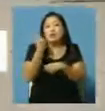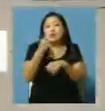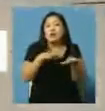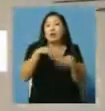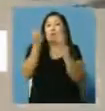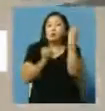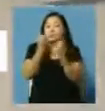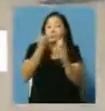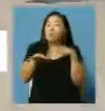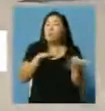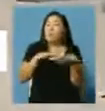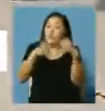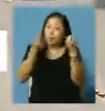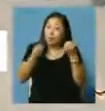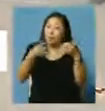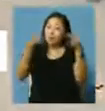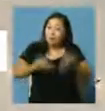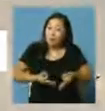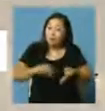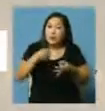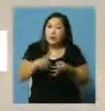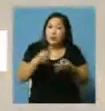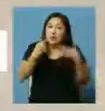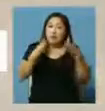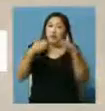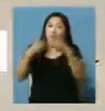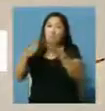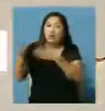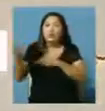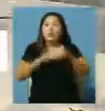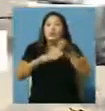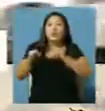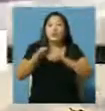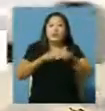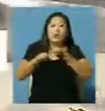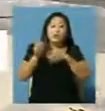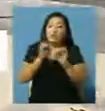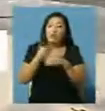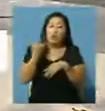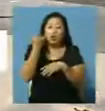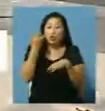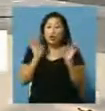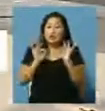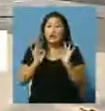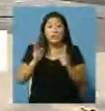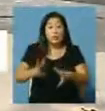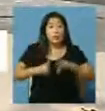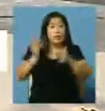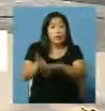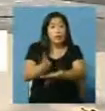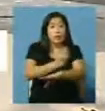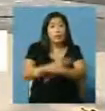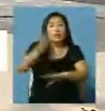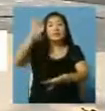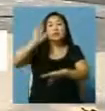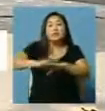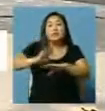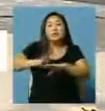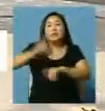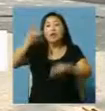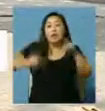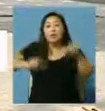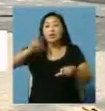reactivación económica de la provincia, por lo cual se han abierto casi todas las actividades ya. Y ahora, como lo decía la otra vez, es responsabilidad